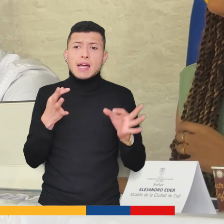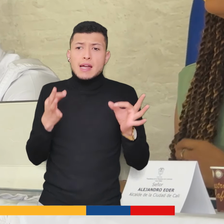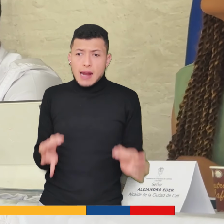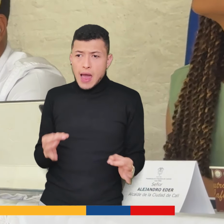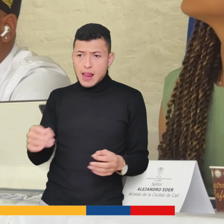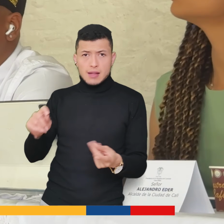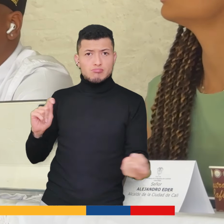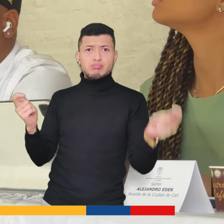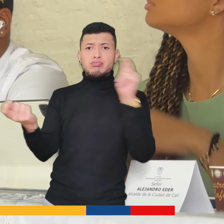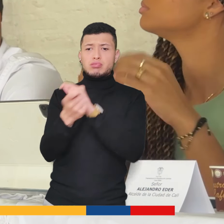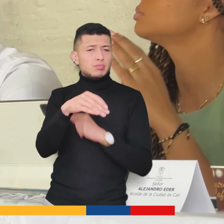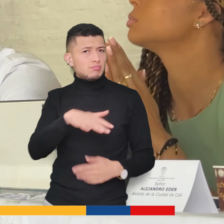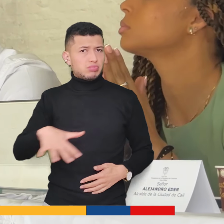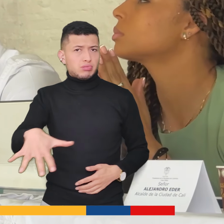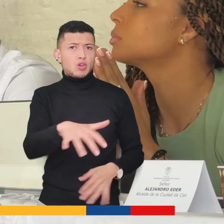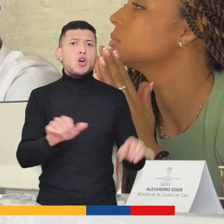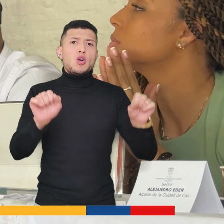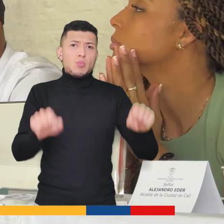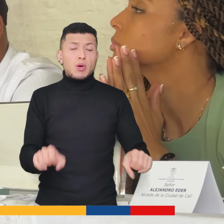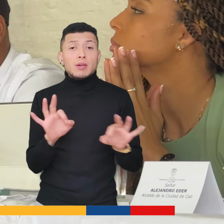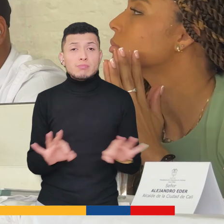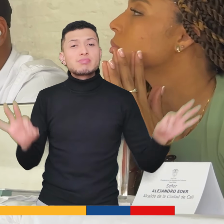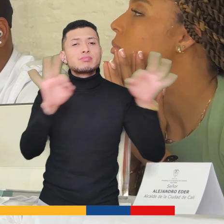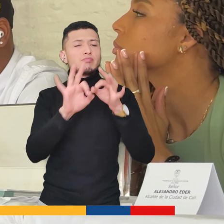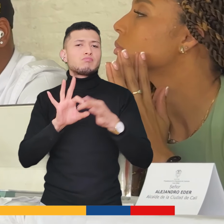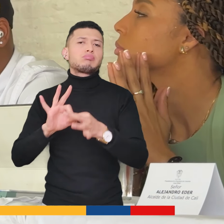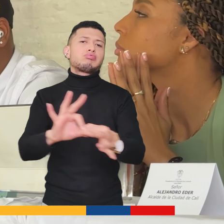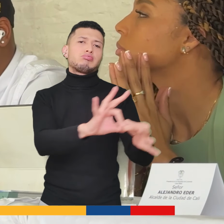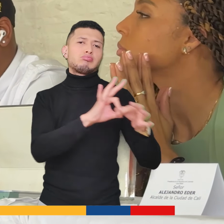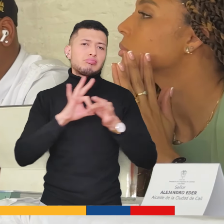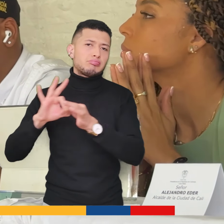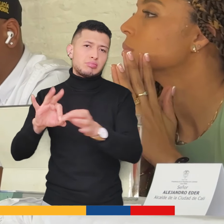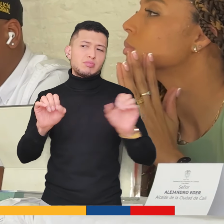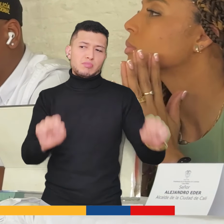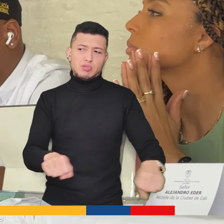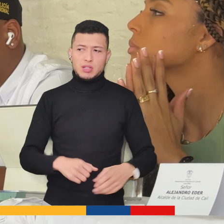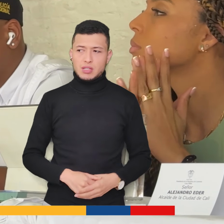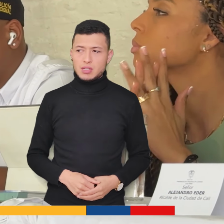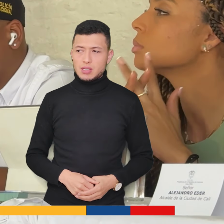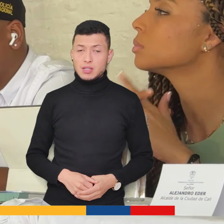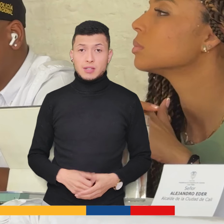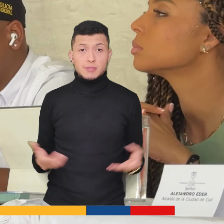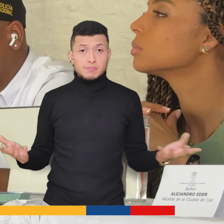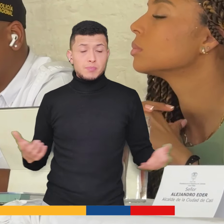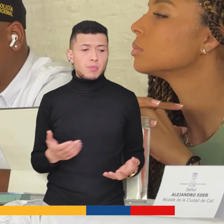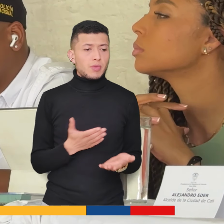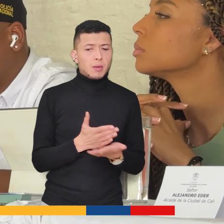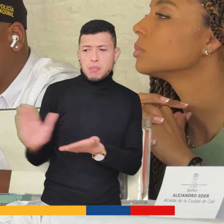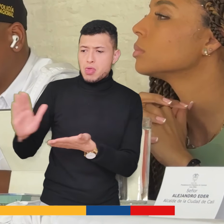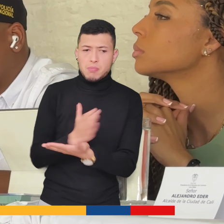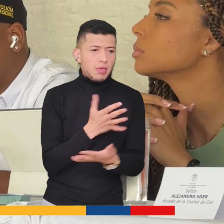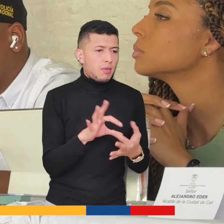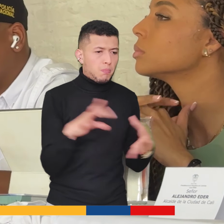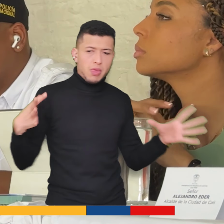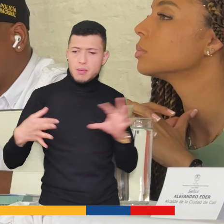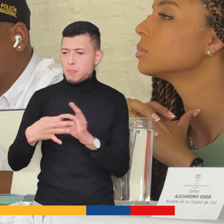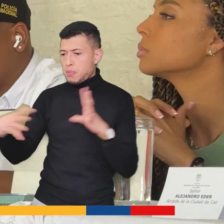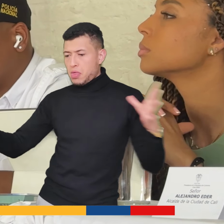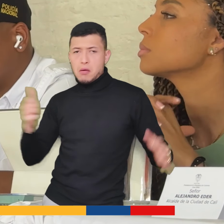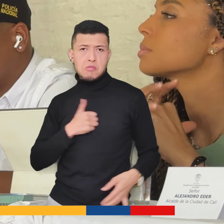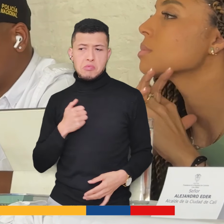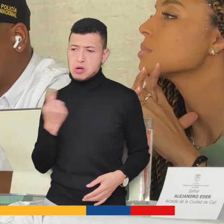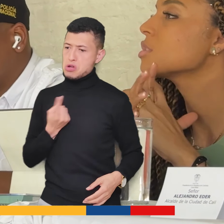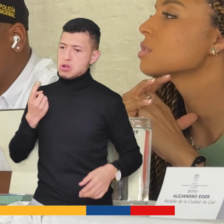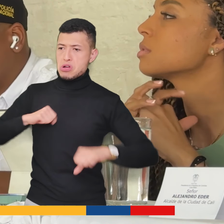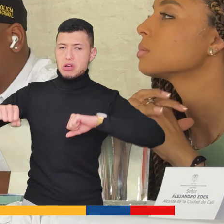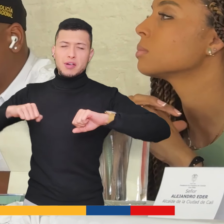esta región si lo hacemos juntos. Si cada quien está por su lado va a ser muy difícil, pero si